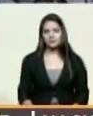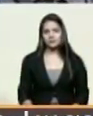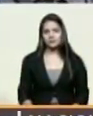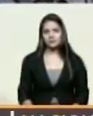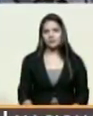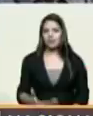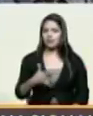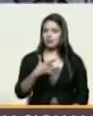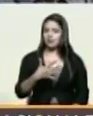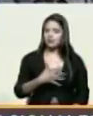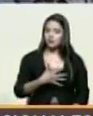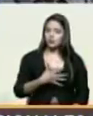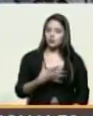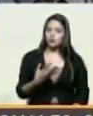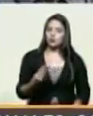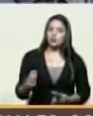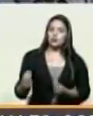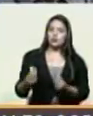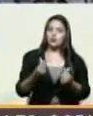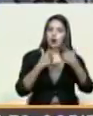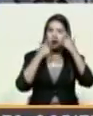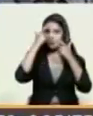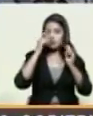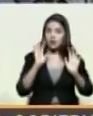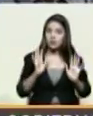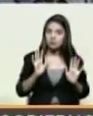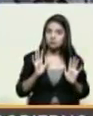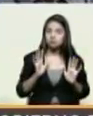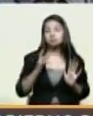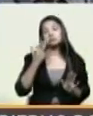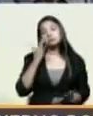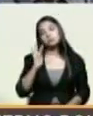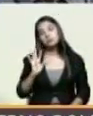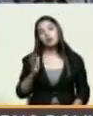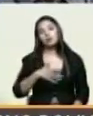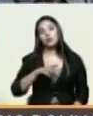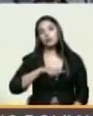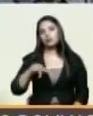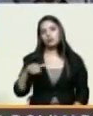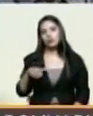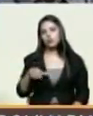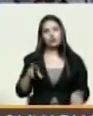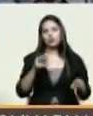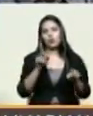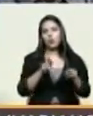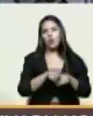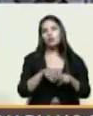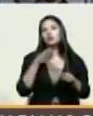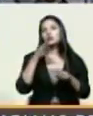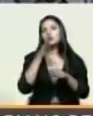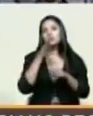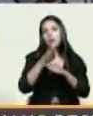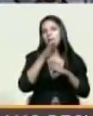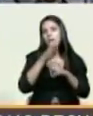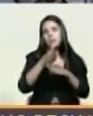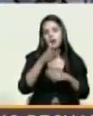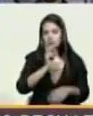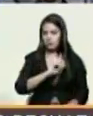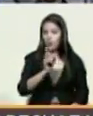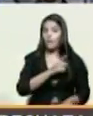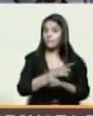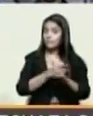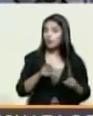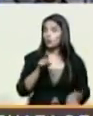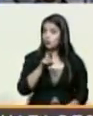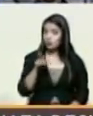de sentir a Hugo Chávez. A lo mejor nosotros no somos como Taiza para ir todos los días, pero cuando ustedes